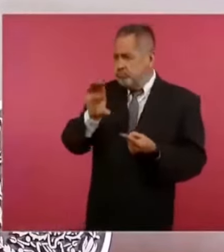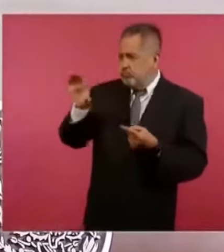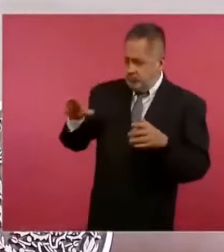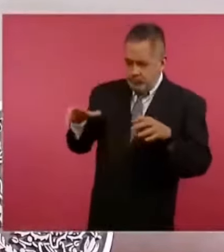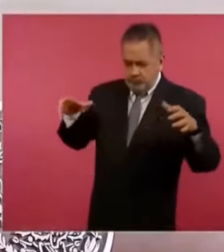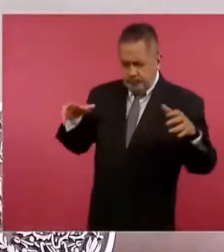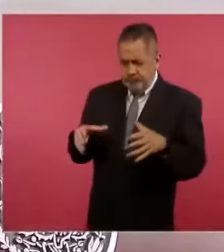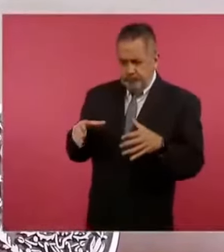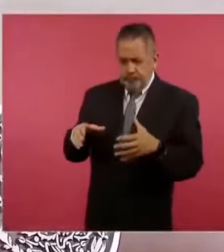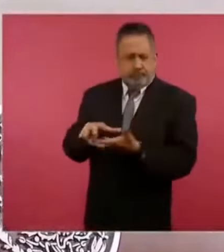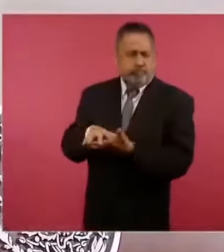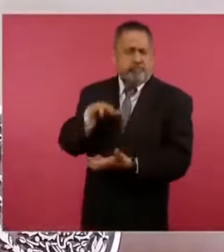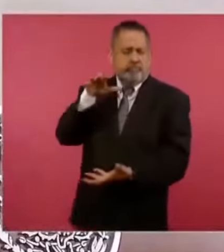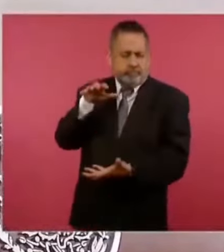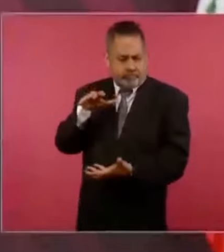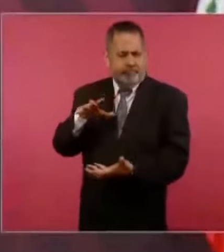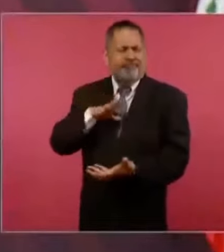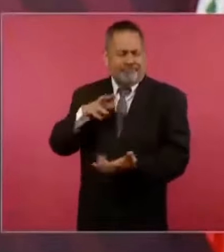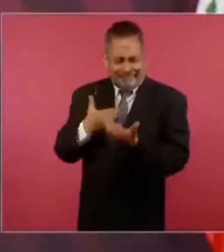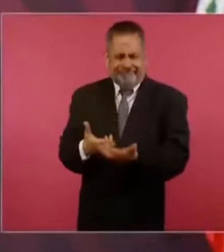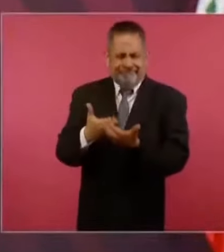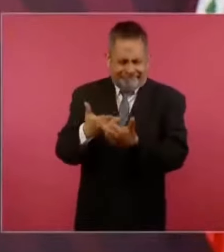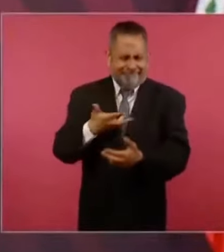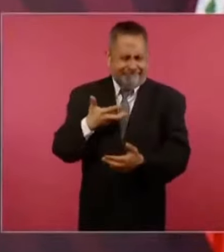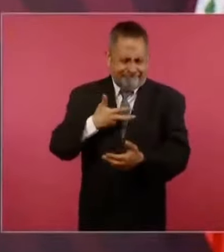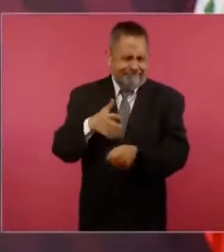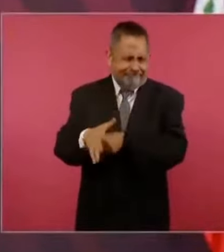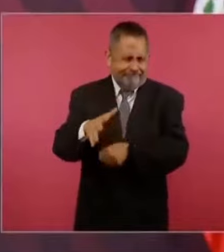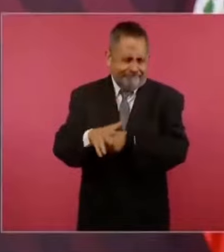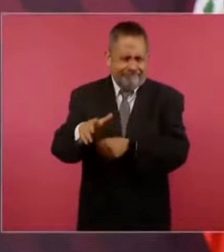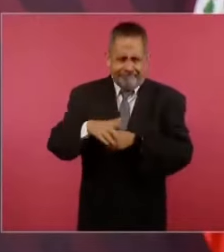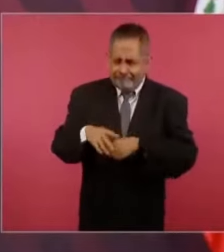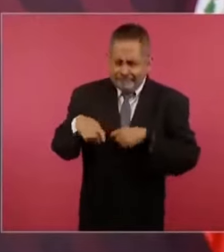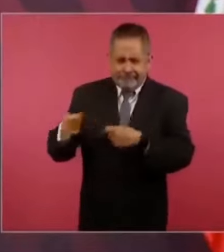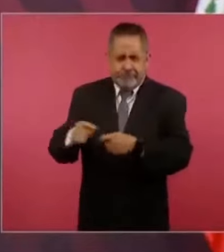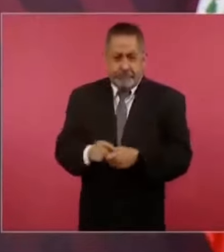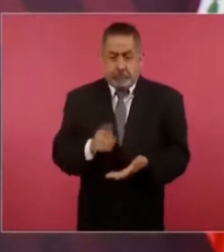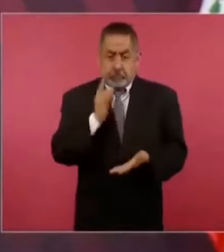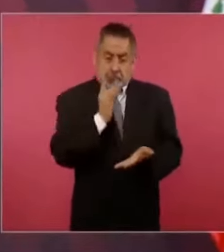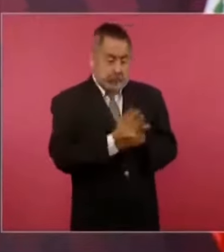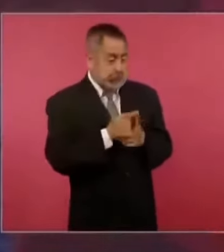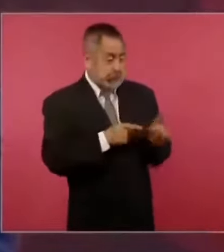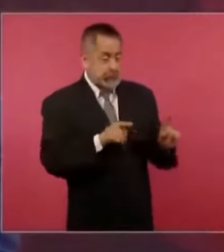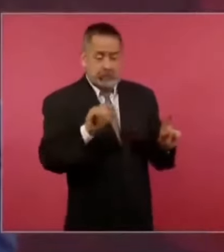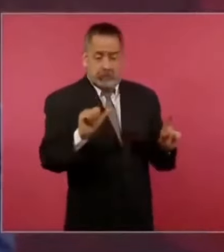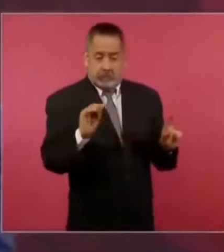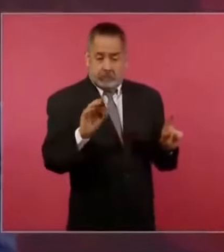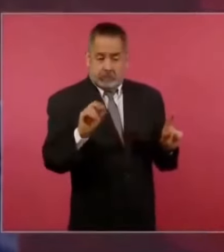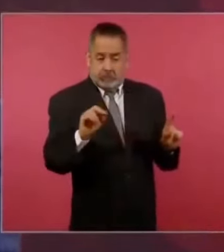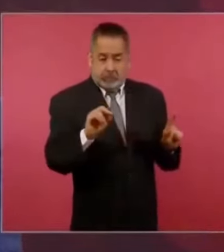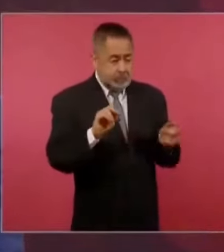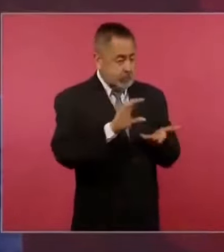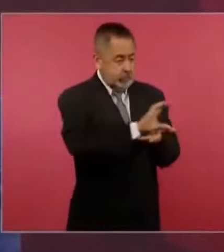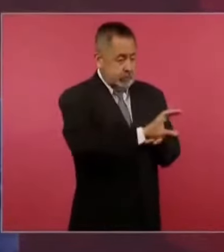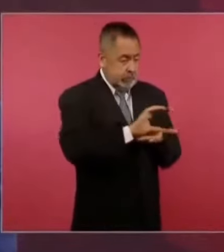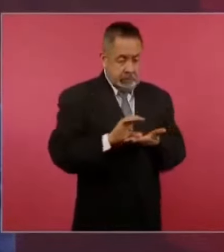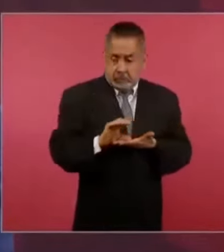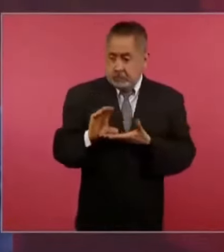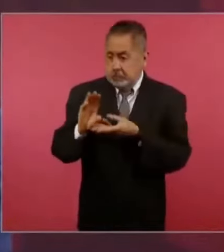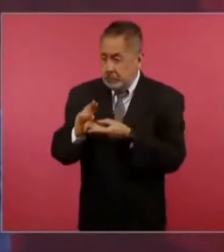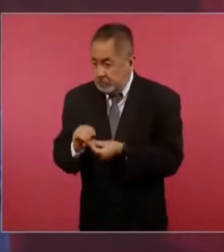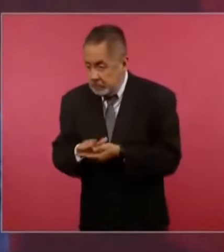de financiamiento para el fondo O sea que no es nada más ese